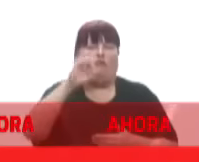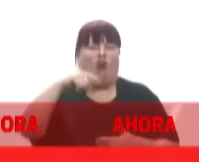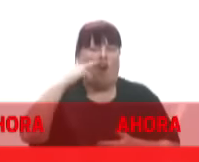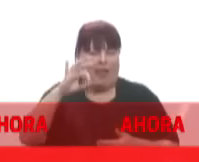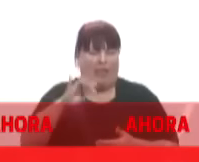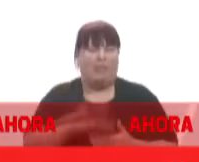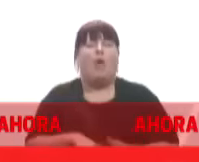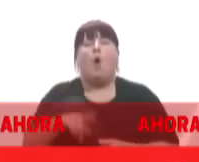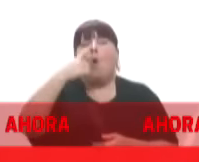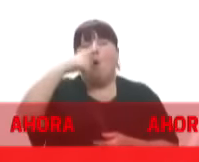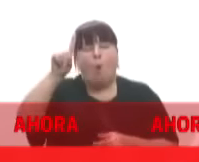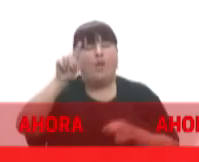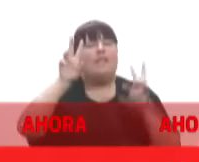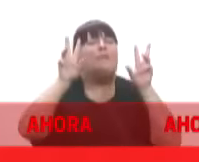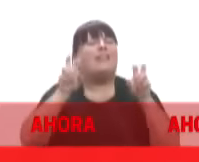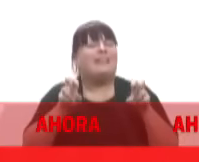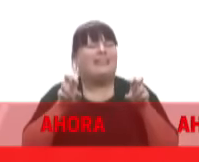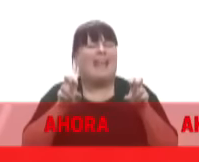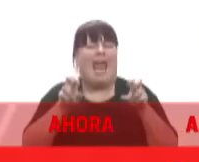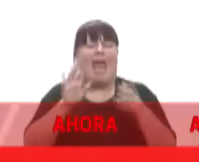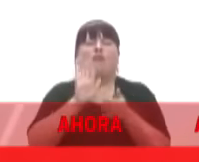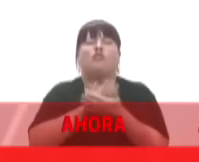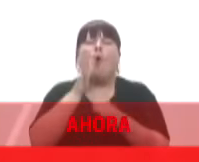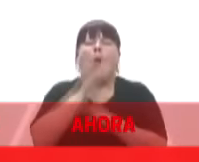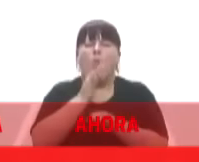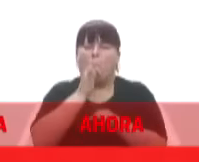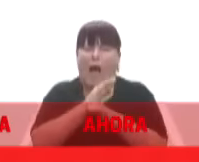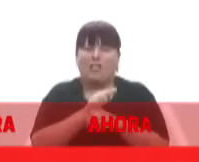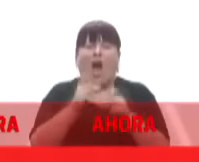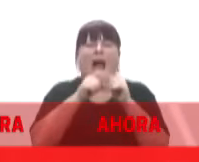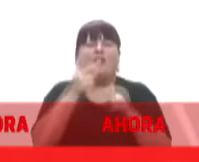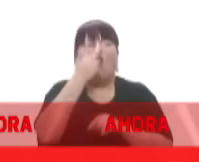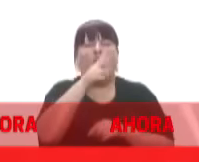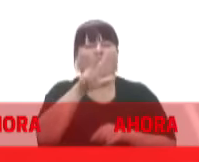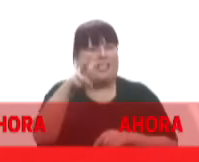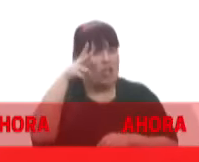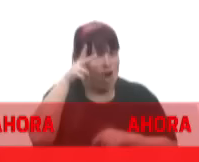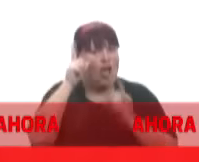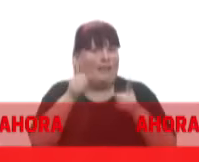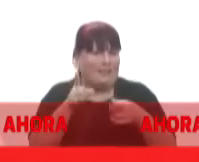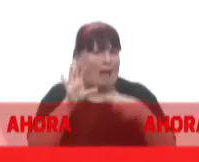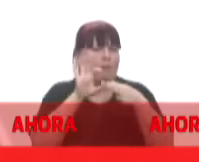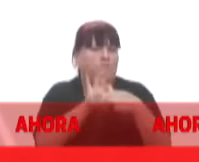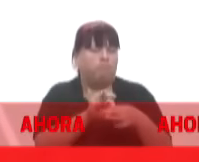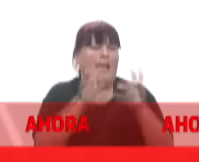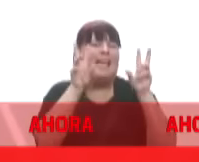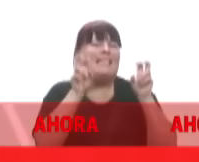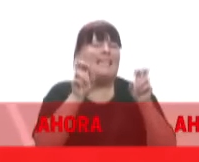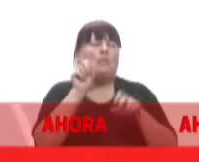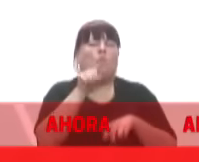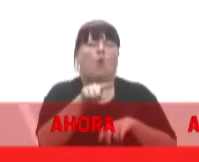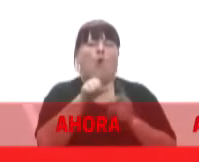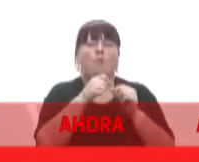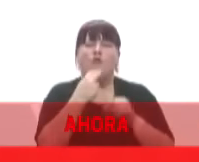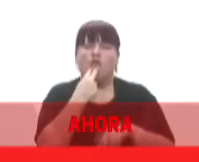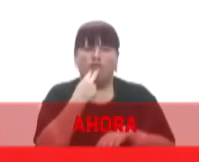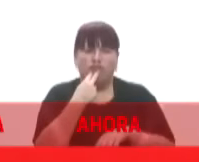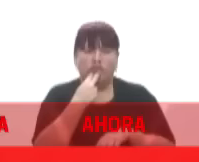por último está el tema de la esencialidad de la educación, que es el artículo 238, también correspondiente al título